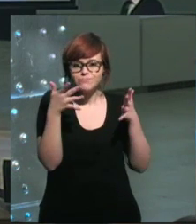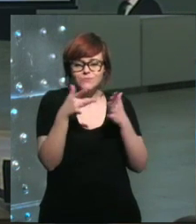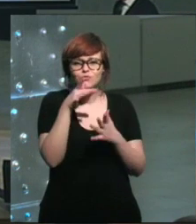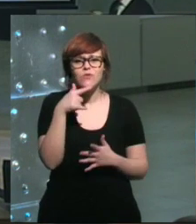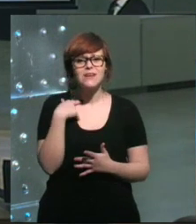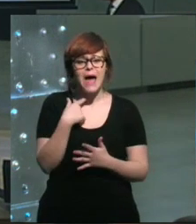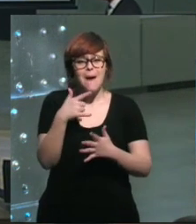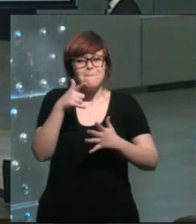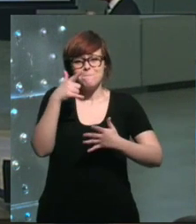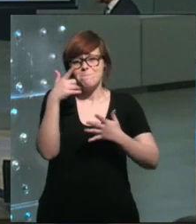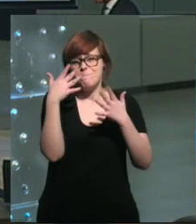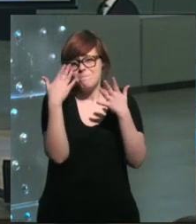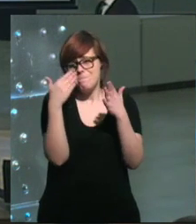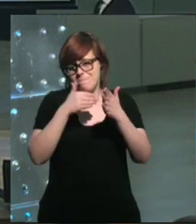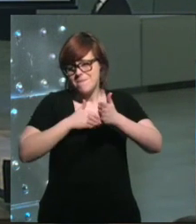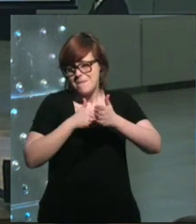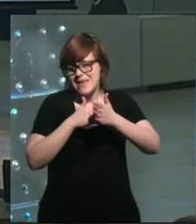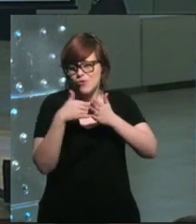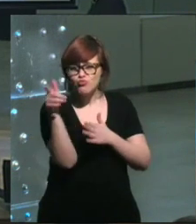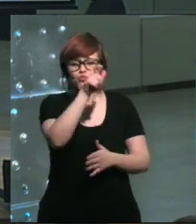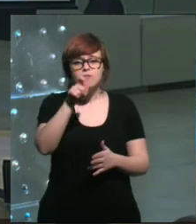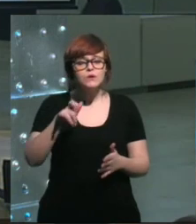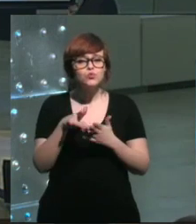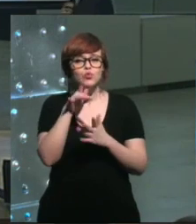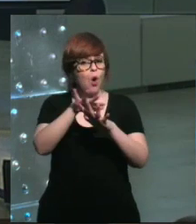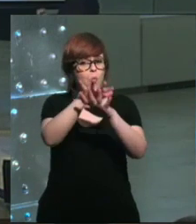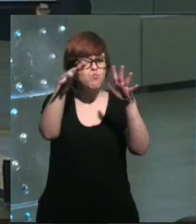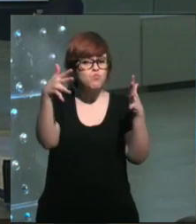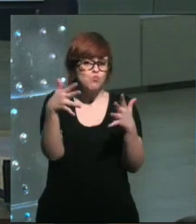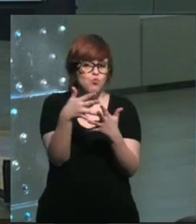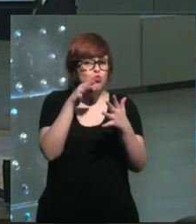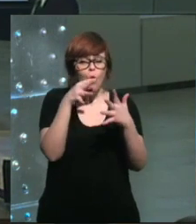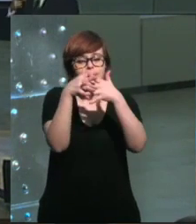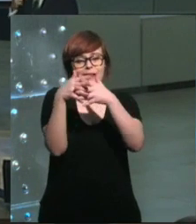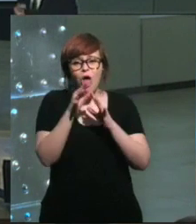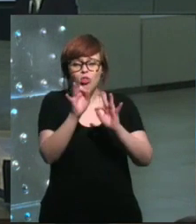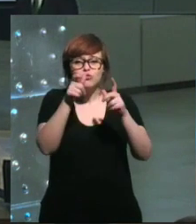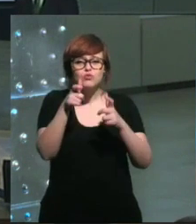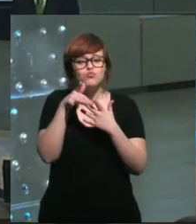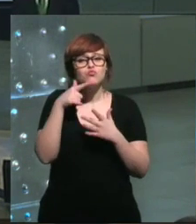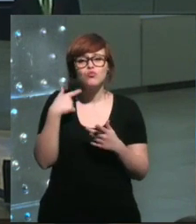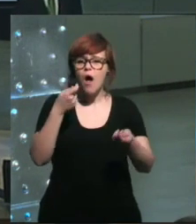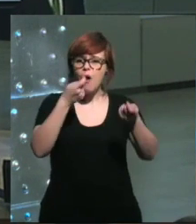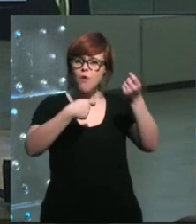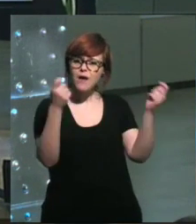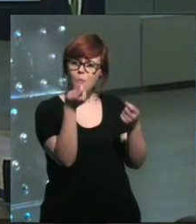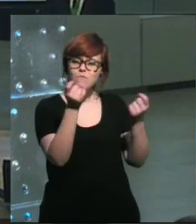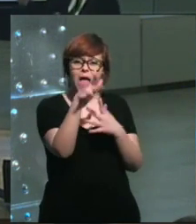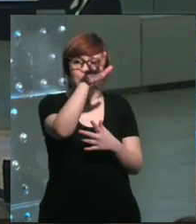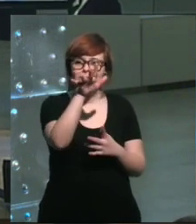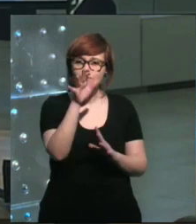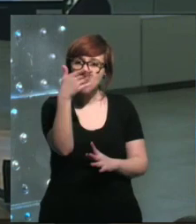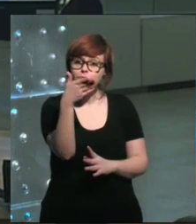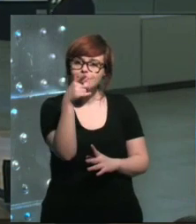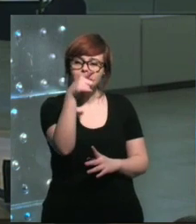de millones de personas en cualquier parte de Estados Unidos o el mundo para poder trabajar en una campaña en cualquier estado clave.